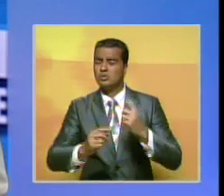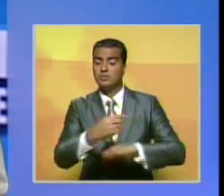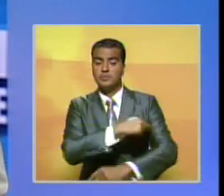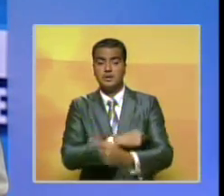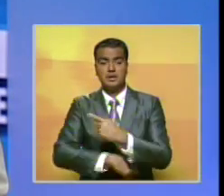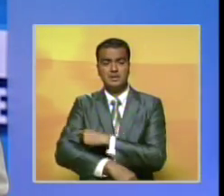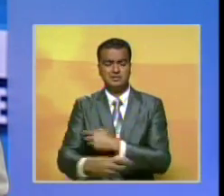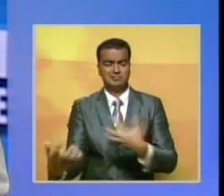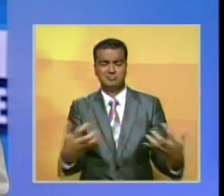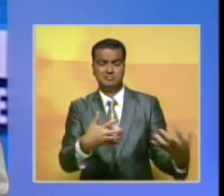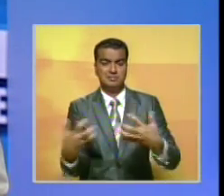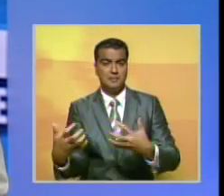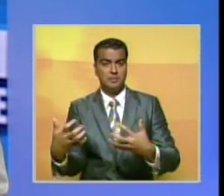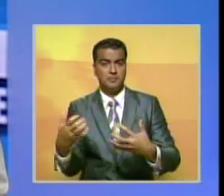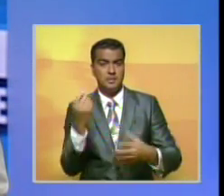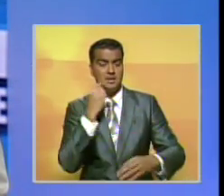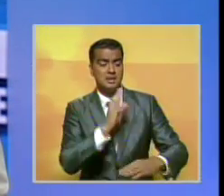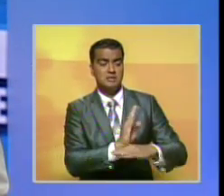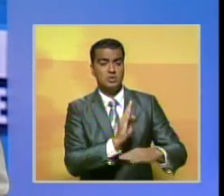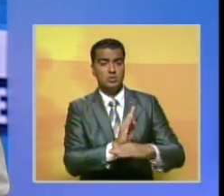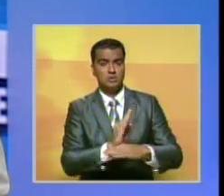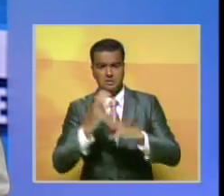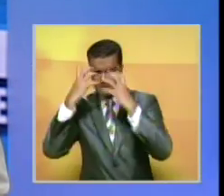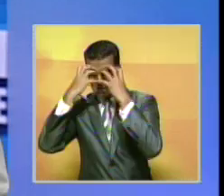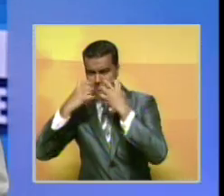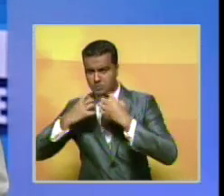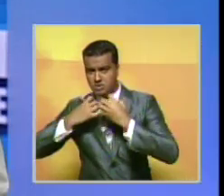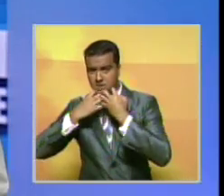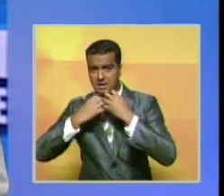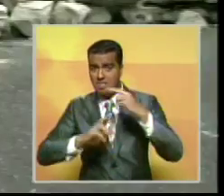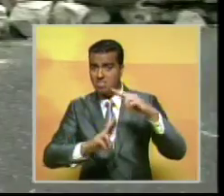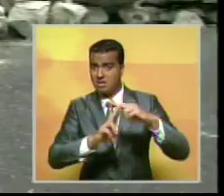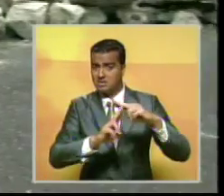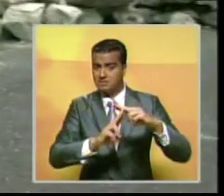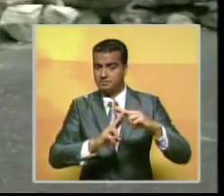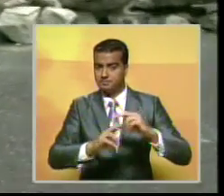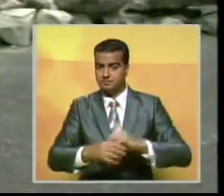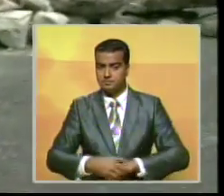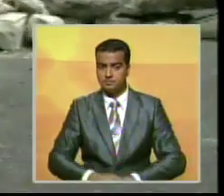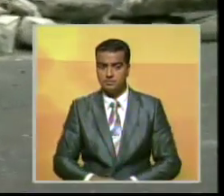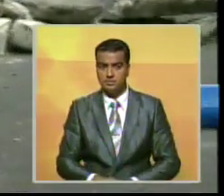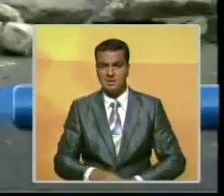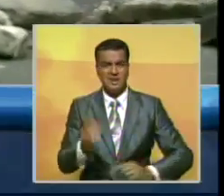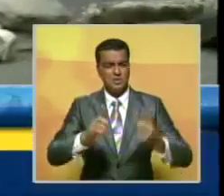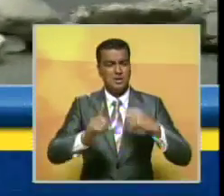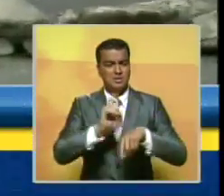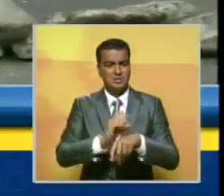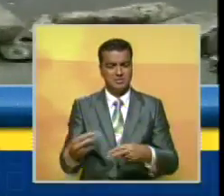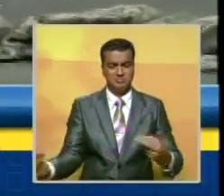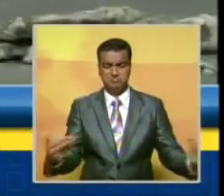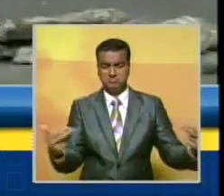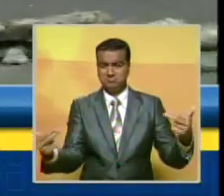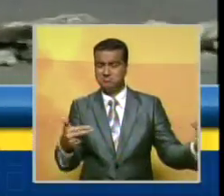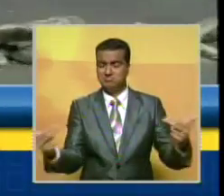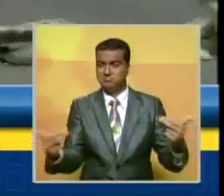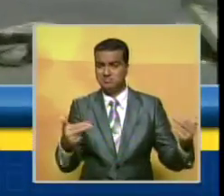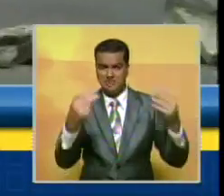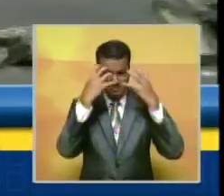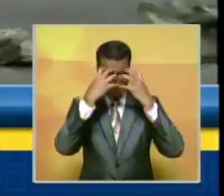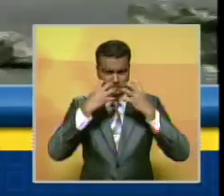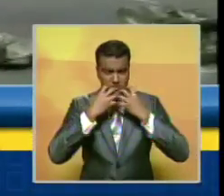dejó enfrentamientos entre cuerpos de seguridad y grupos de encapuchados en el estado Táchira. Después de varias horas de enfrentamientos entre